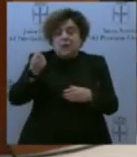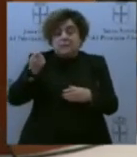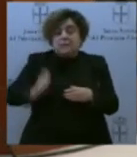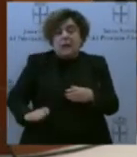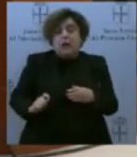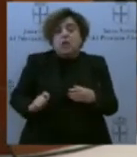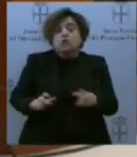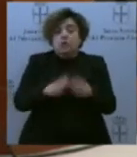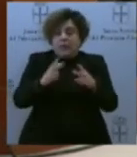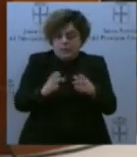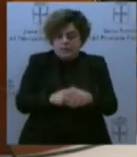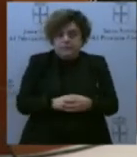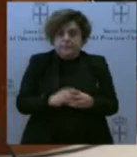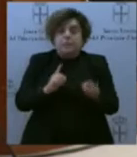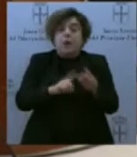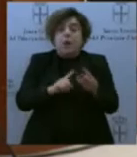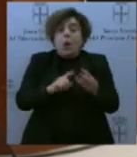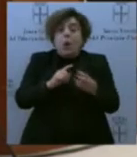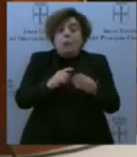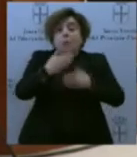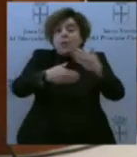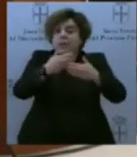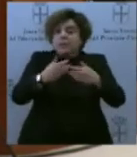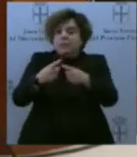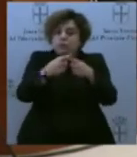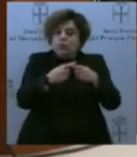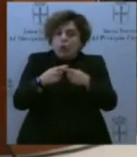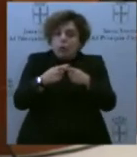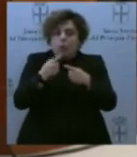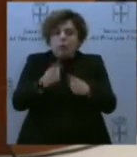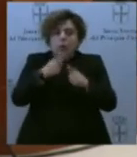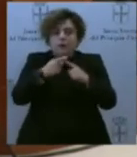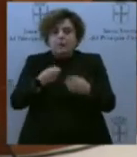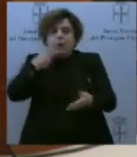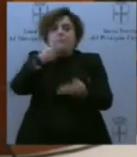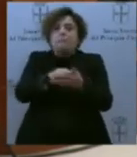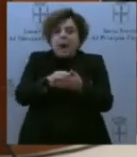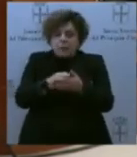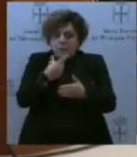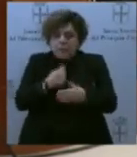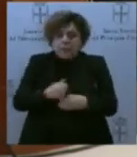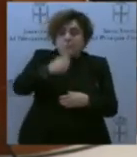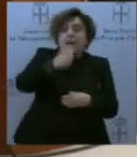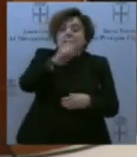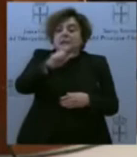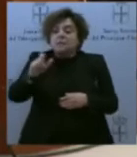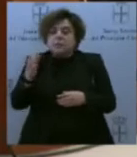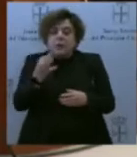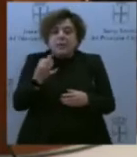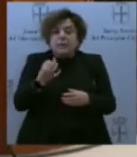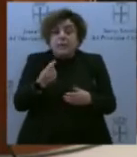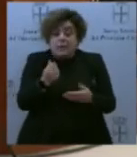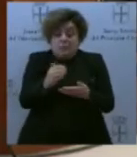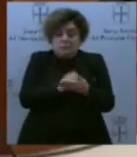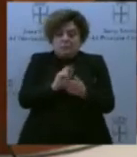procedimiento común para facilitar los pagos a todas las personas que tengan que devolver dinero recibido. Contestar los